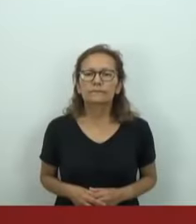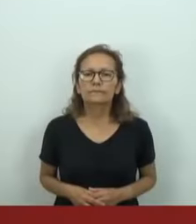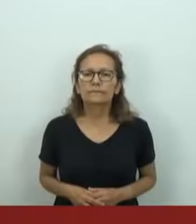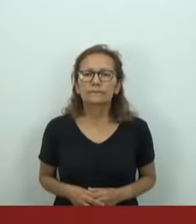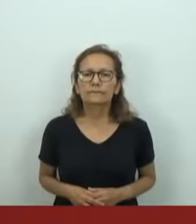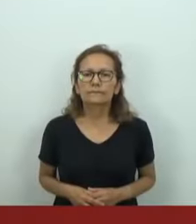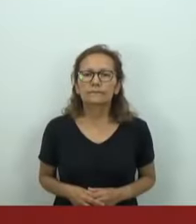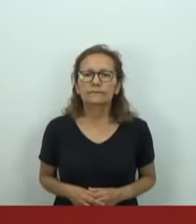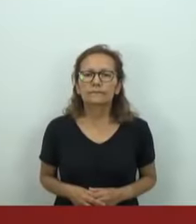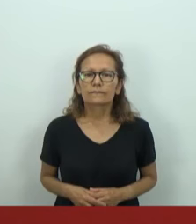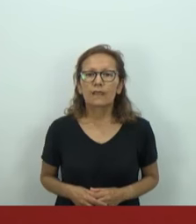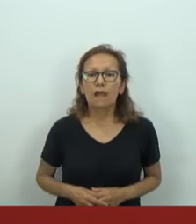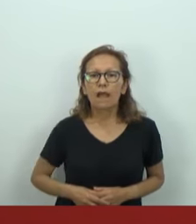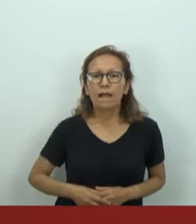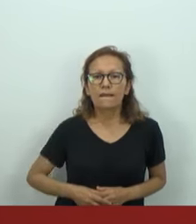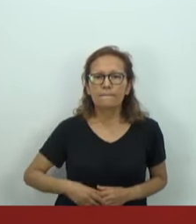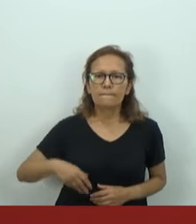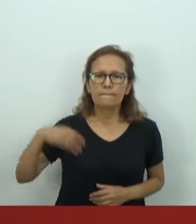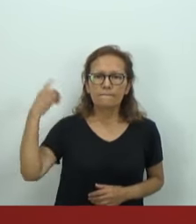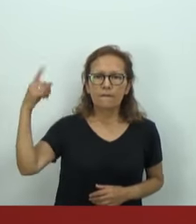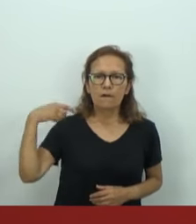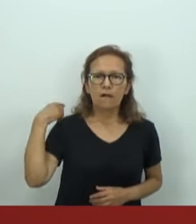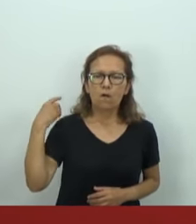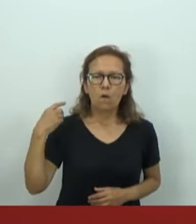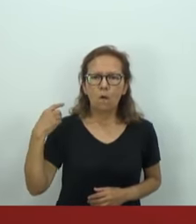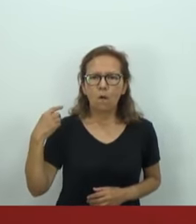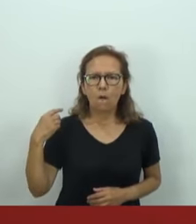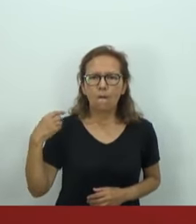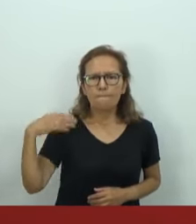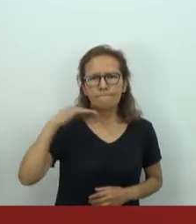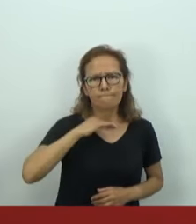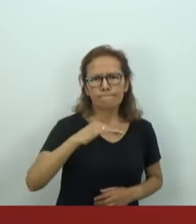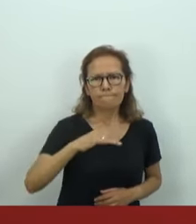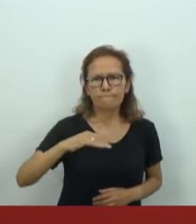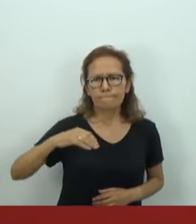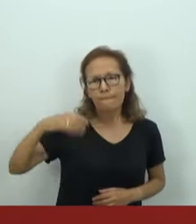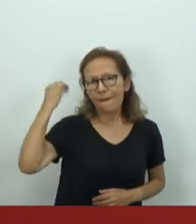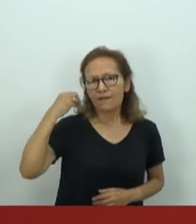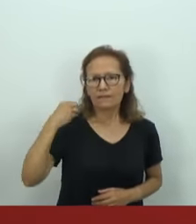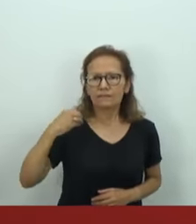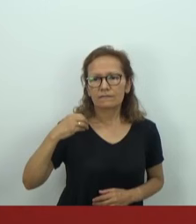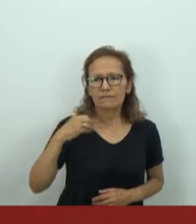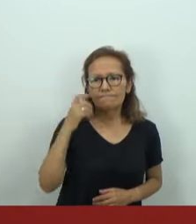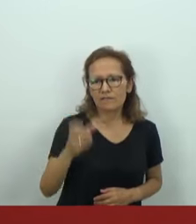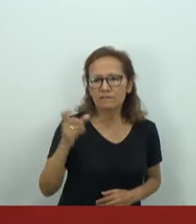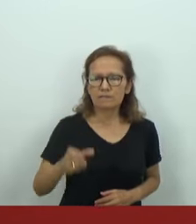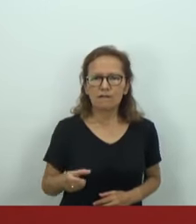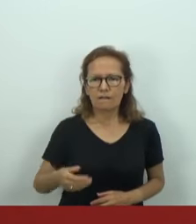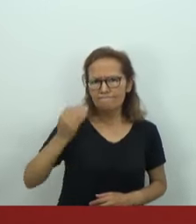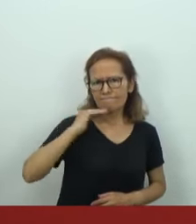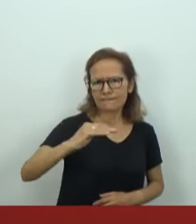¿Cuánto mayor castigo pensáis que merecerá el que pisoteare al Hijo de